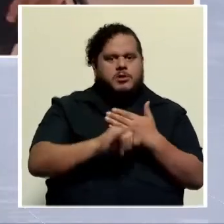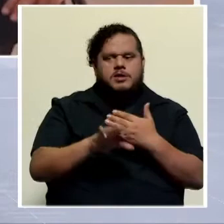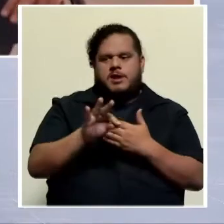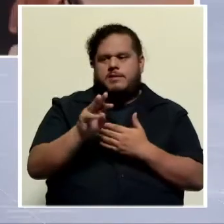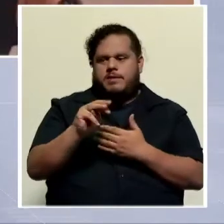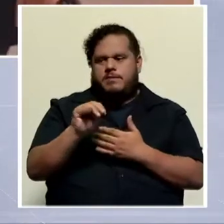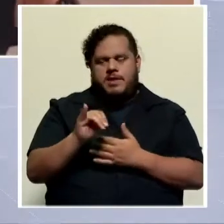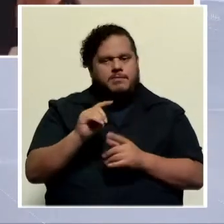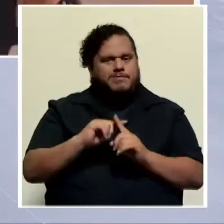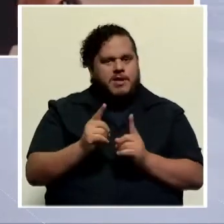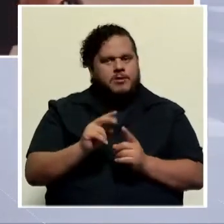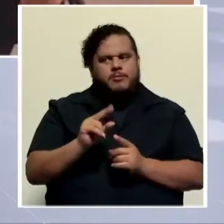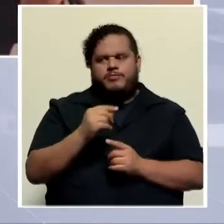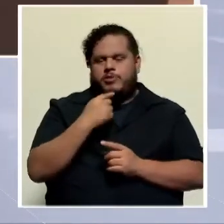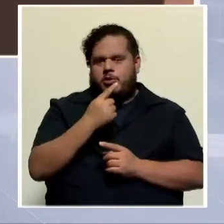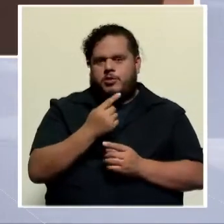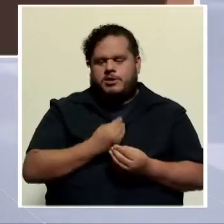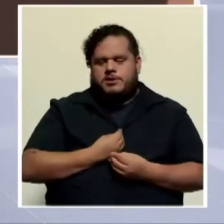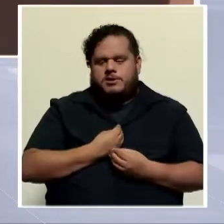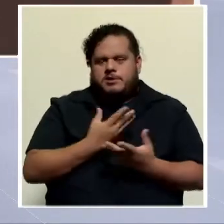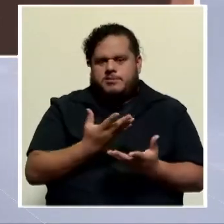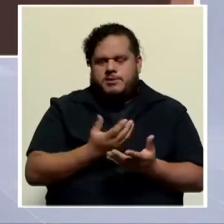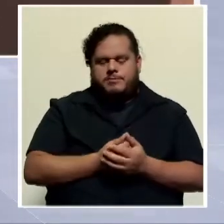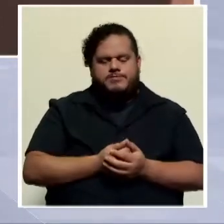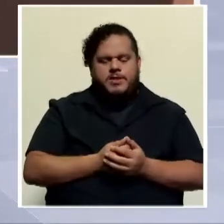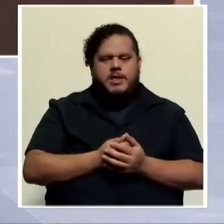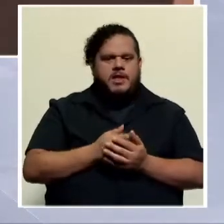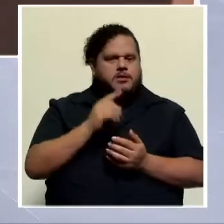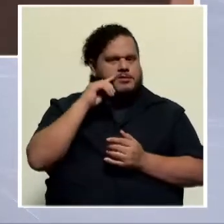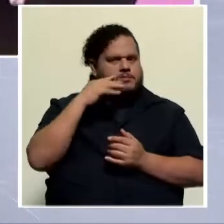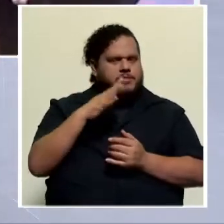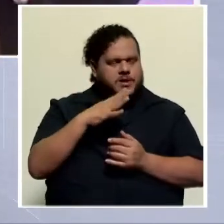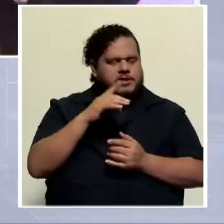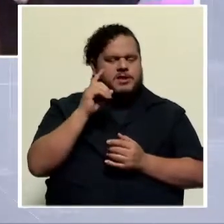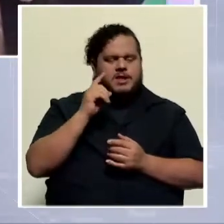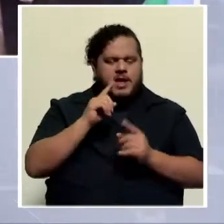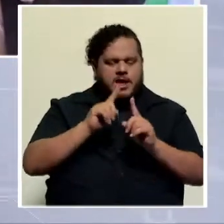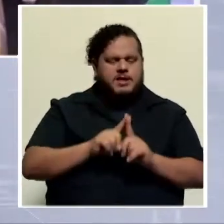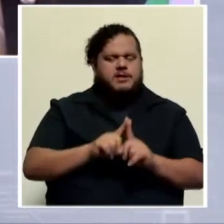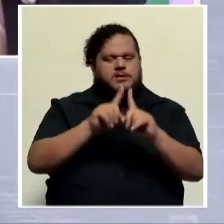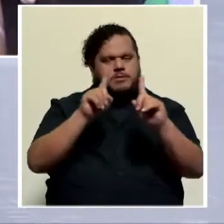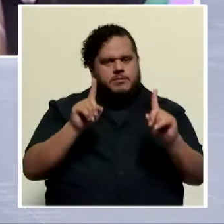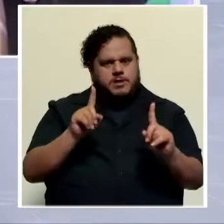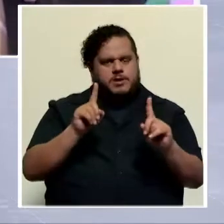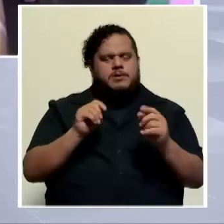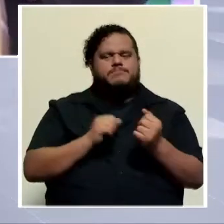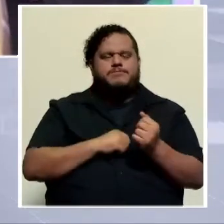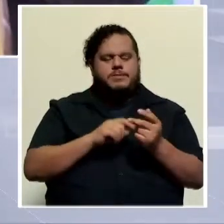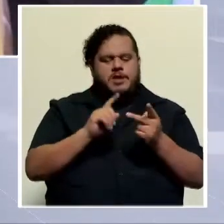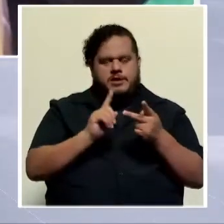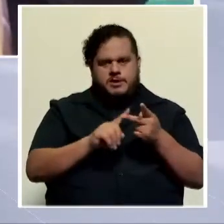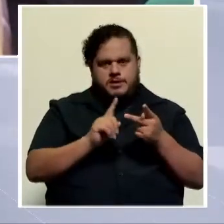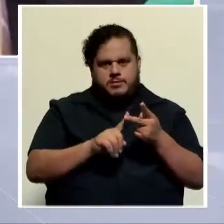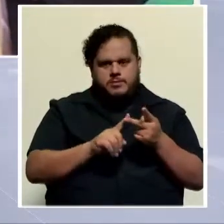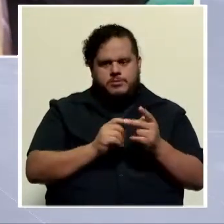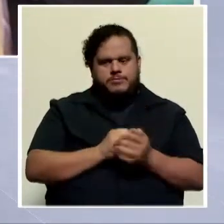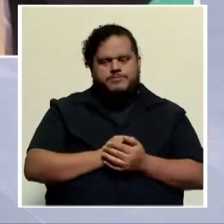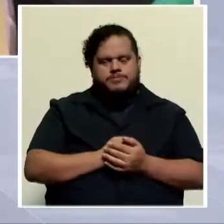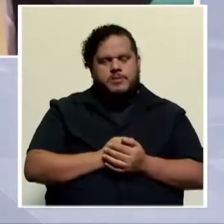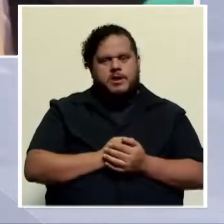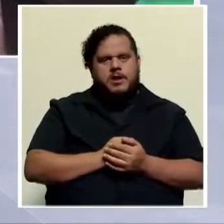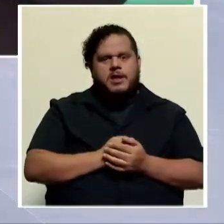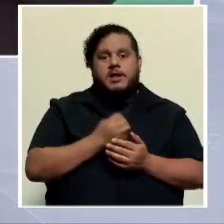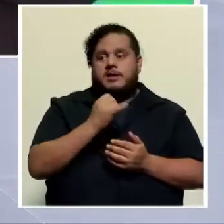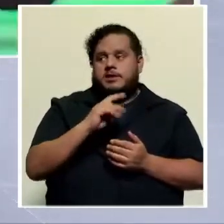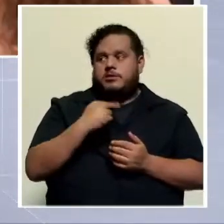Internacional, pero no lo dicen expresamente. Entonces aquí me parece que hay que tomar distancia respecto a este primer elemento. Y el segundo elemento es,